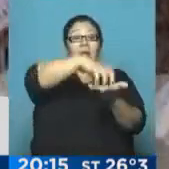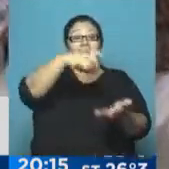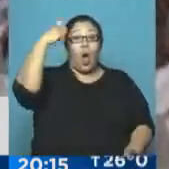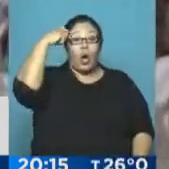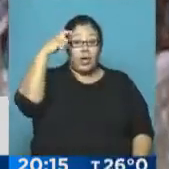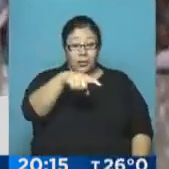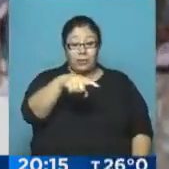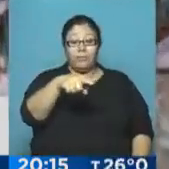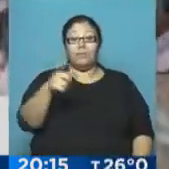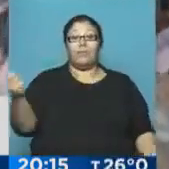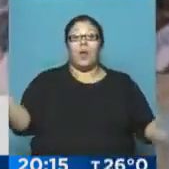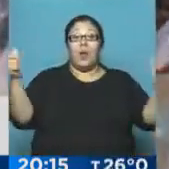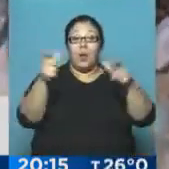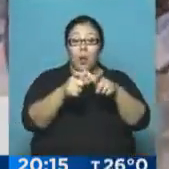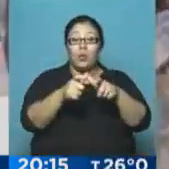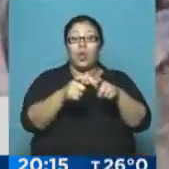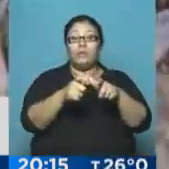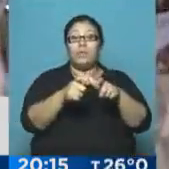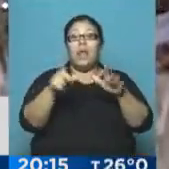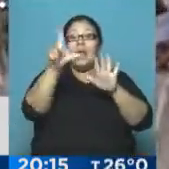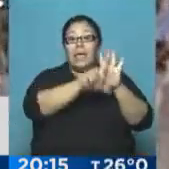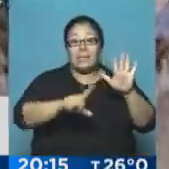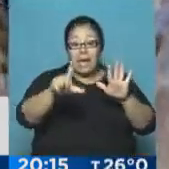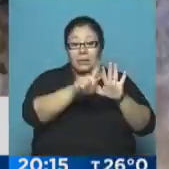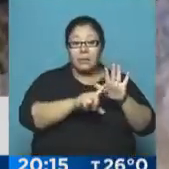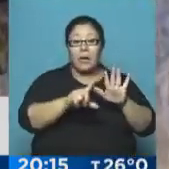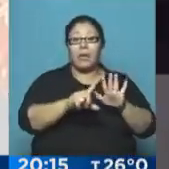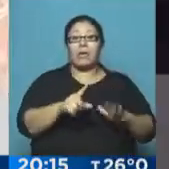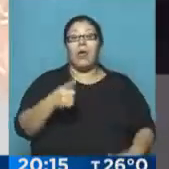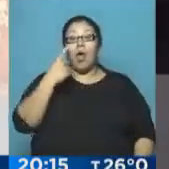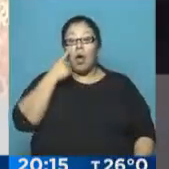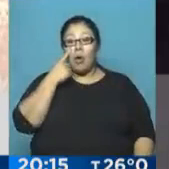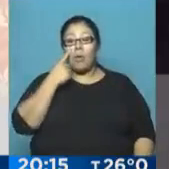más máximo órgano popular y federal de nuestro país.